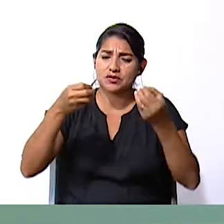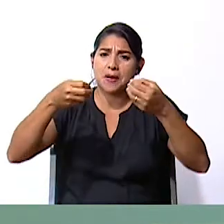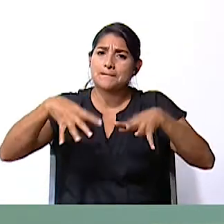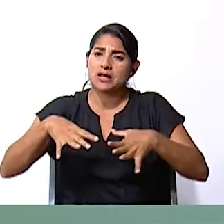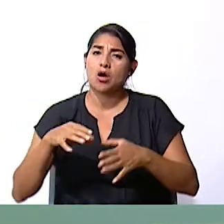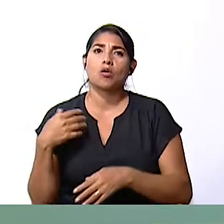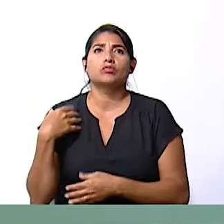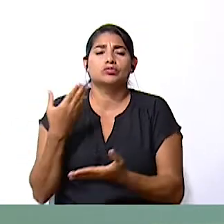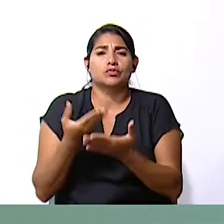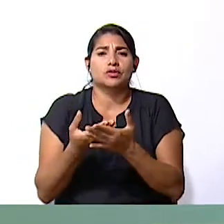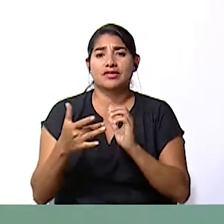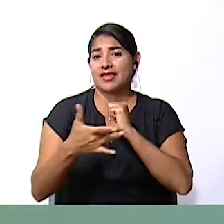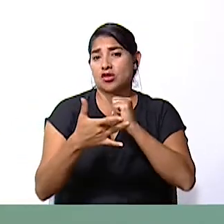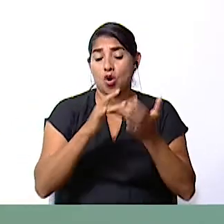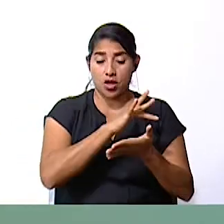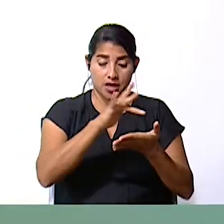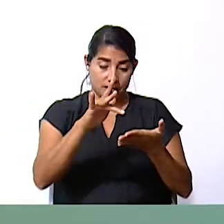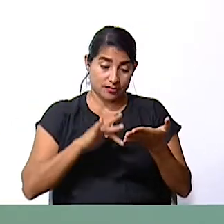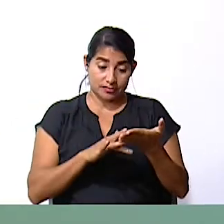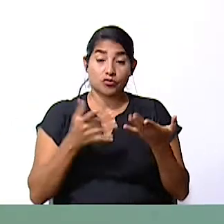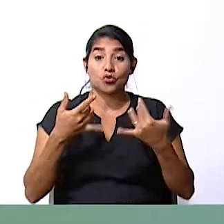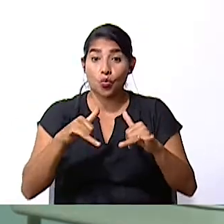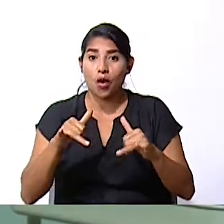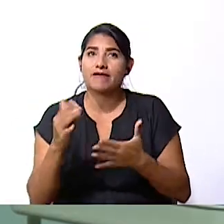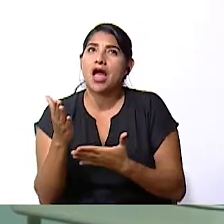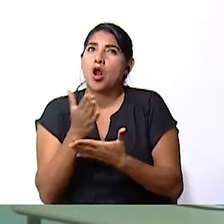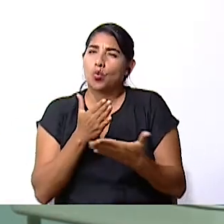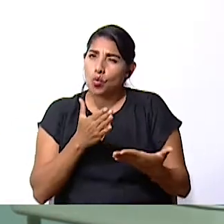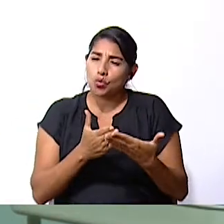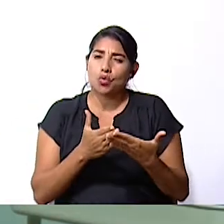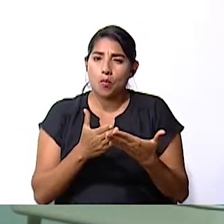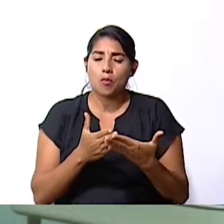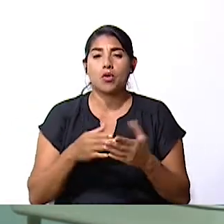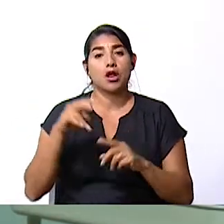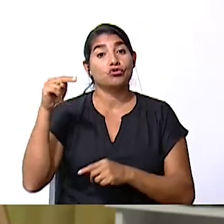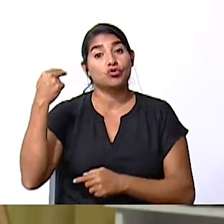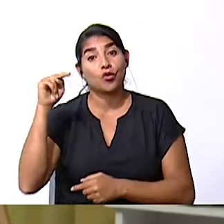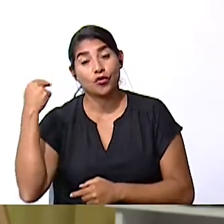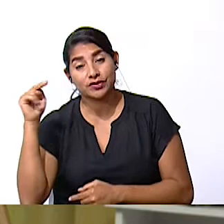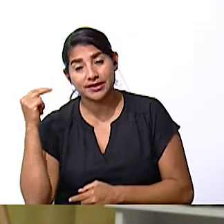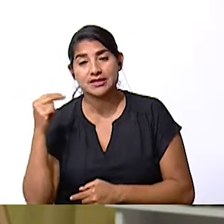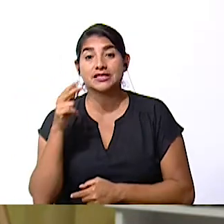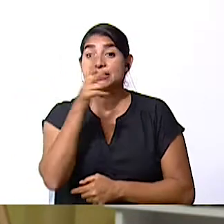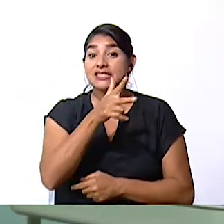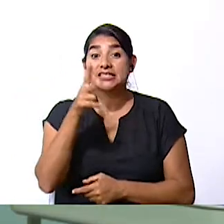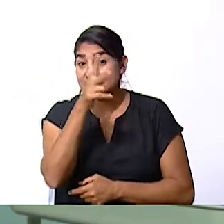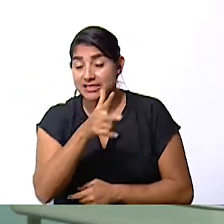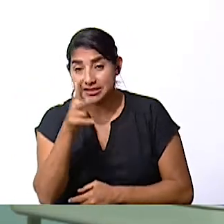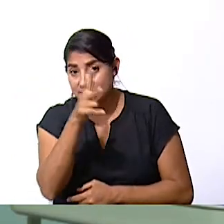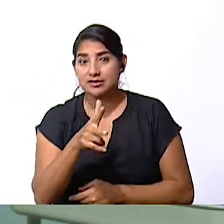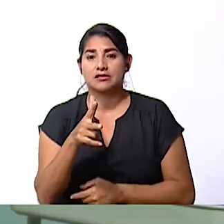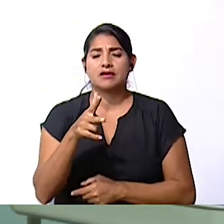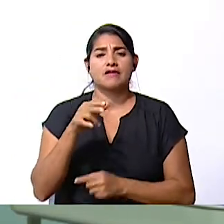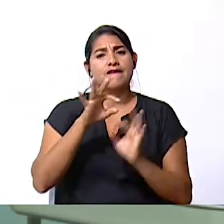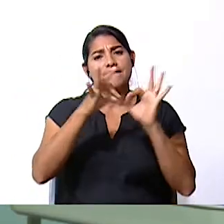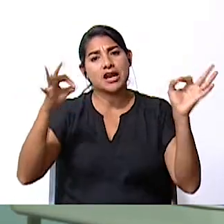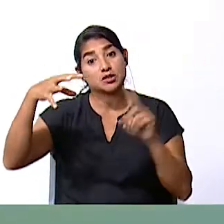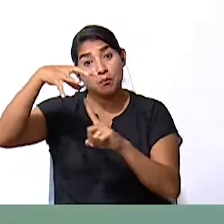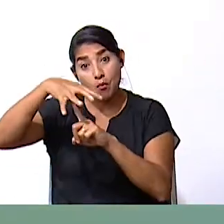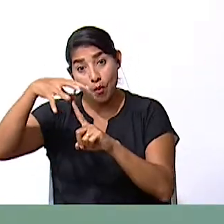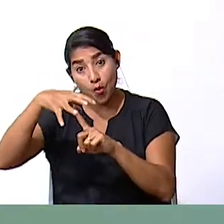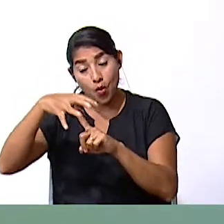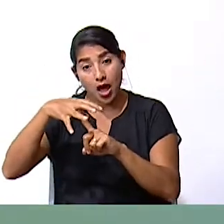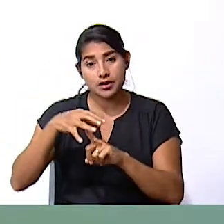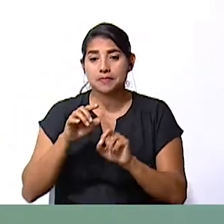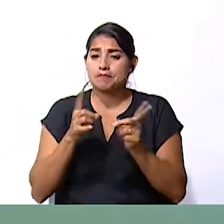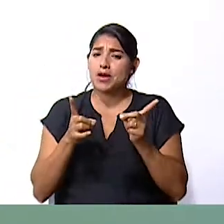perdido con la llegada de la tecnología. Aún nos quedan algunos como las noticias, los chistes, las frases populares,